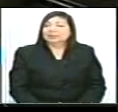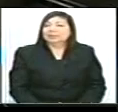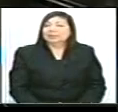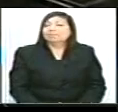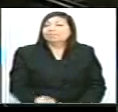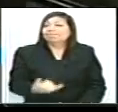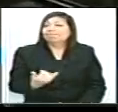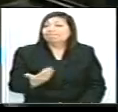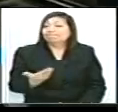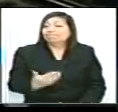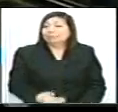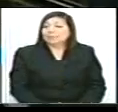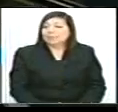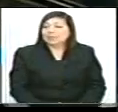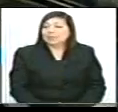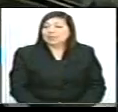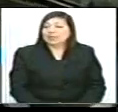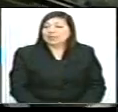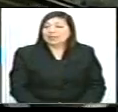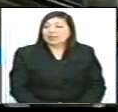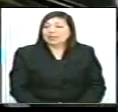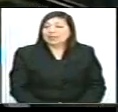Y